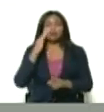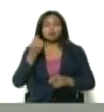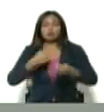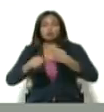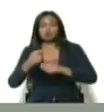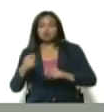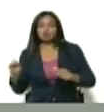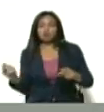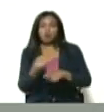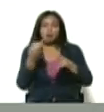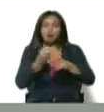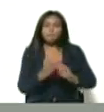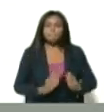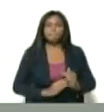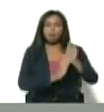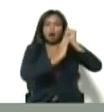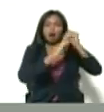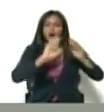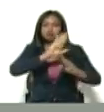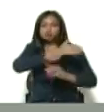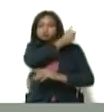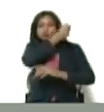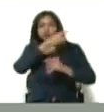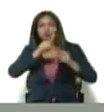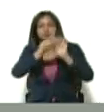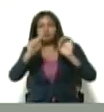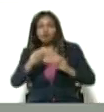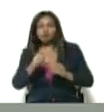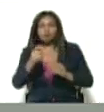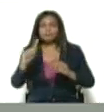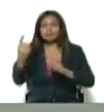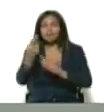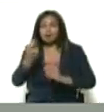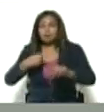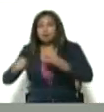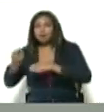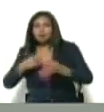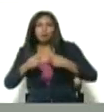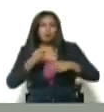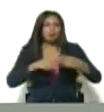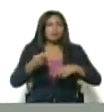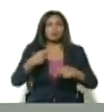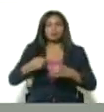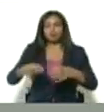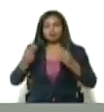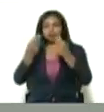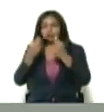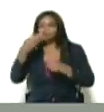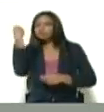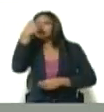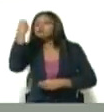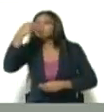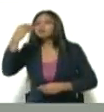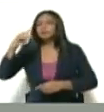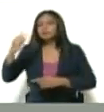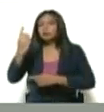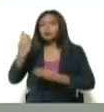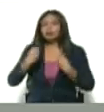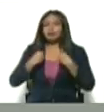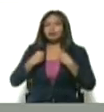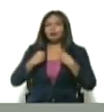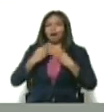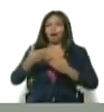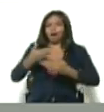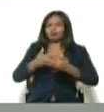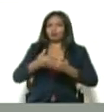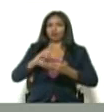gobernando los principales imperios, privilegiando el mercado, el negocio, el comercio, antes que la vida. Y